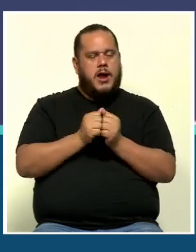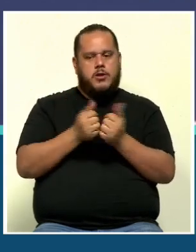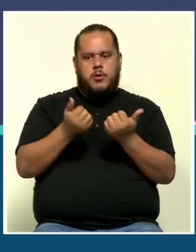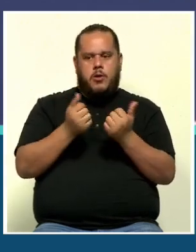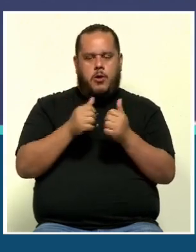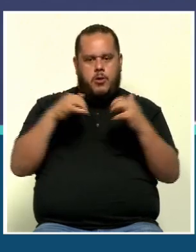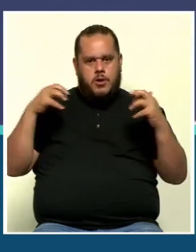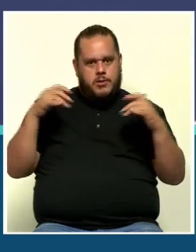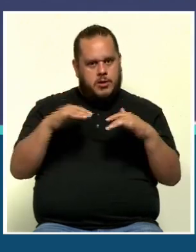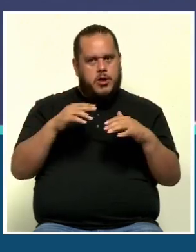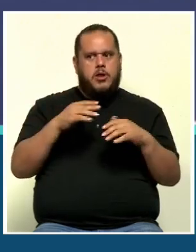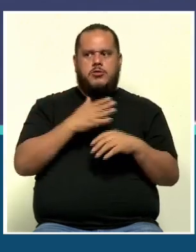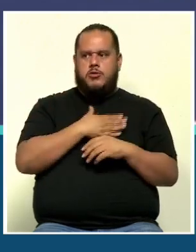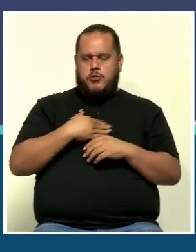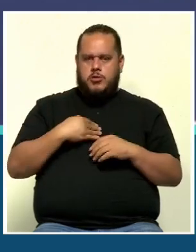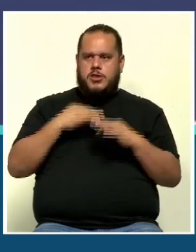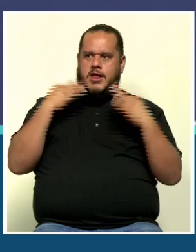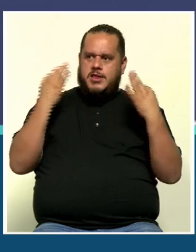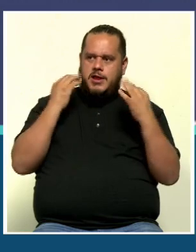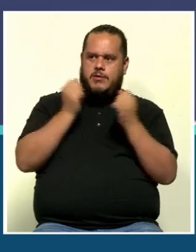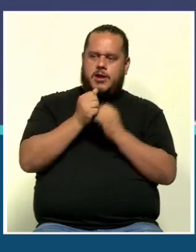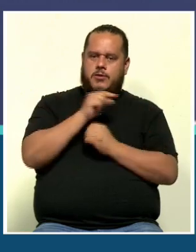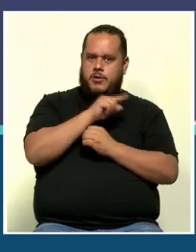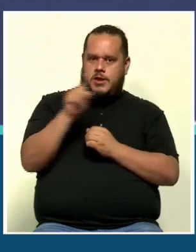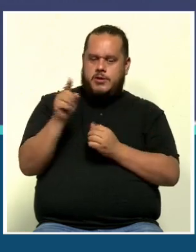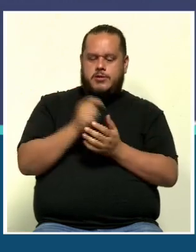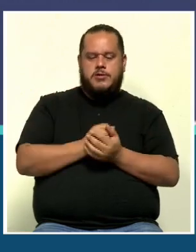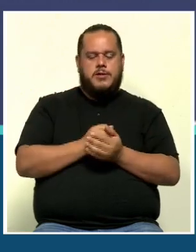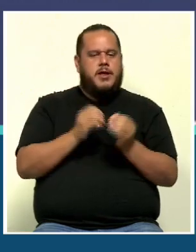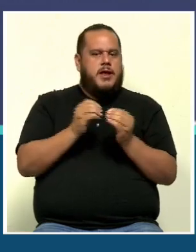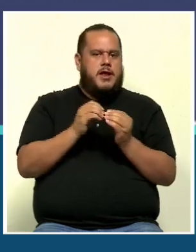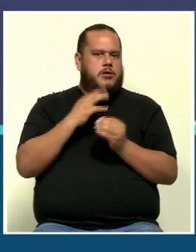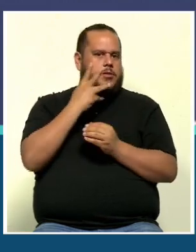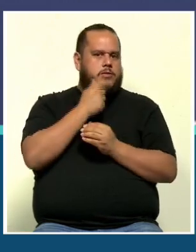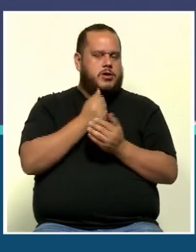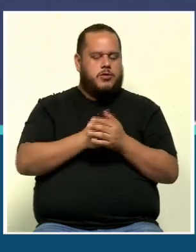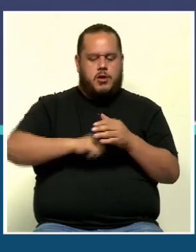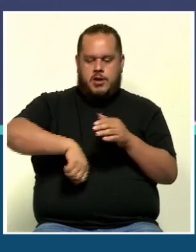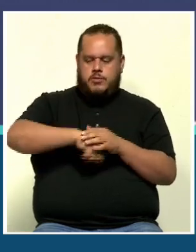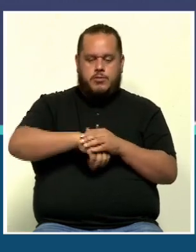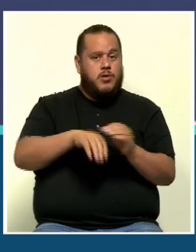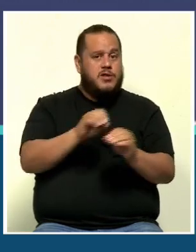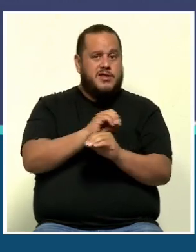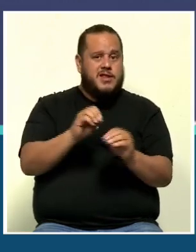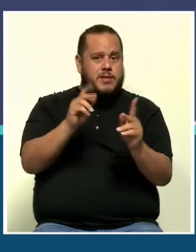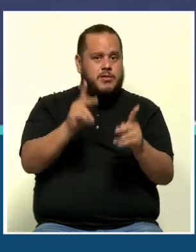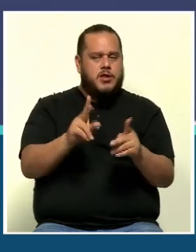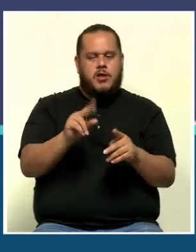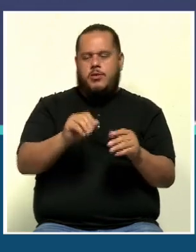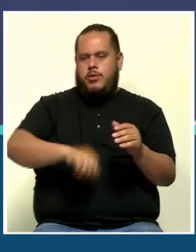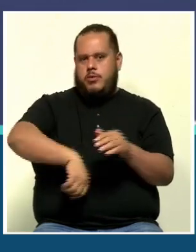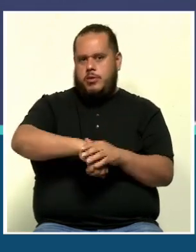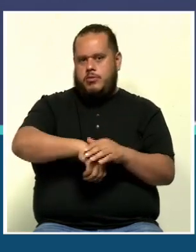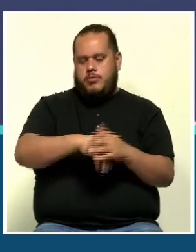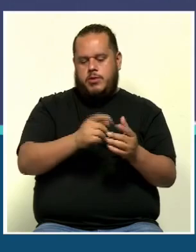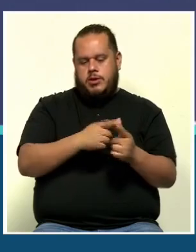trabajo ante la gente, nos gusta celebrar con ellos, es lo más lindo que hay. Fútbol sin gente no es fútbol,